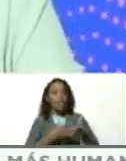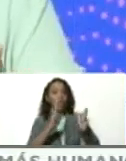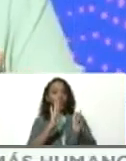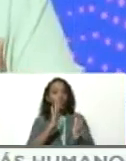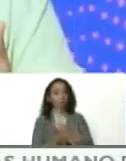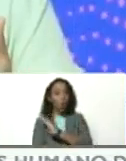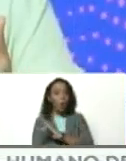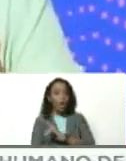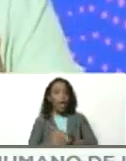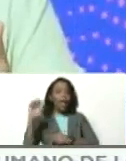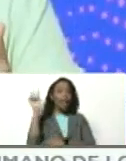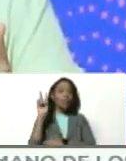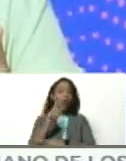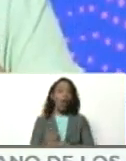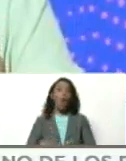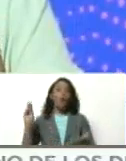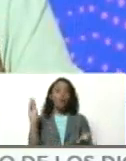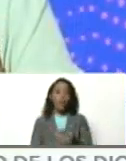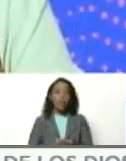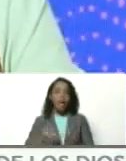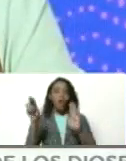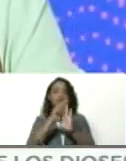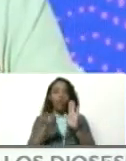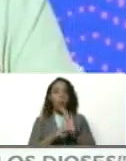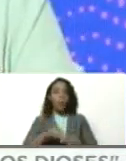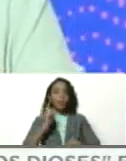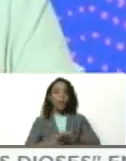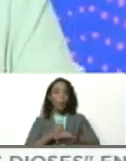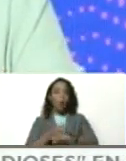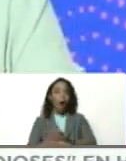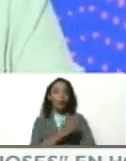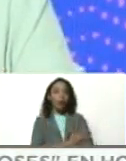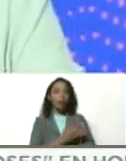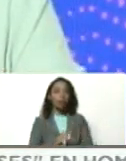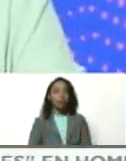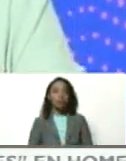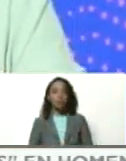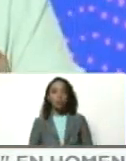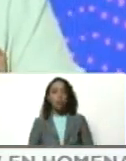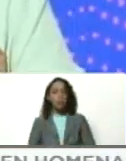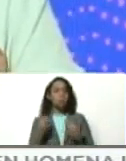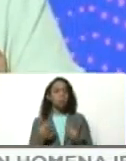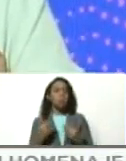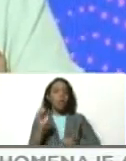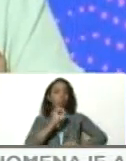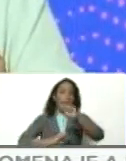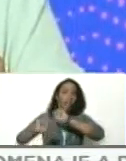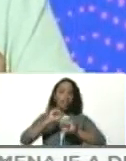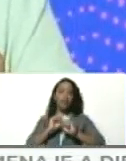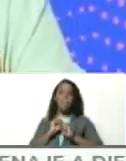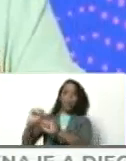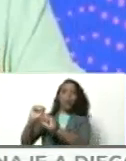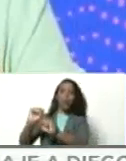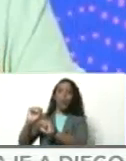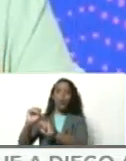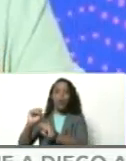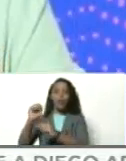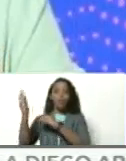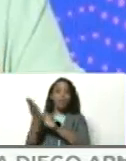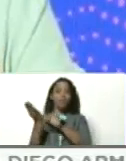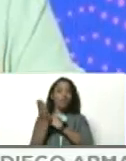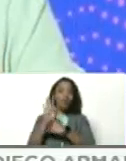para que Venezuela una vez más tomemos medidas a tiempo para defendernos y